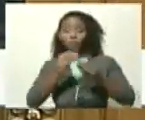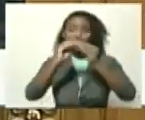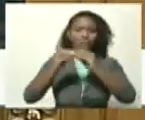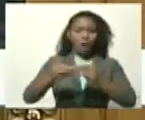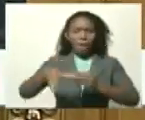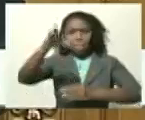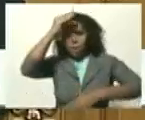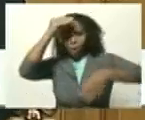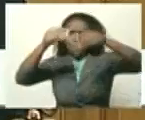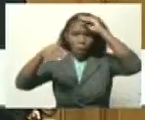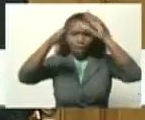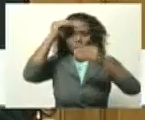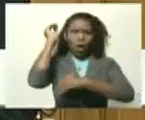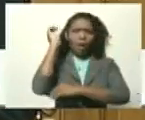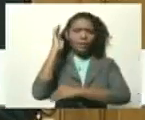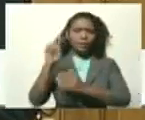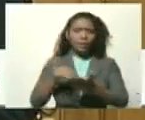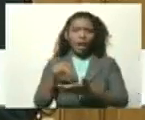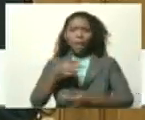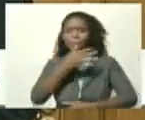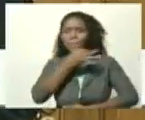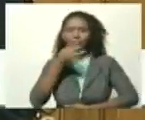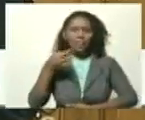formándose es una extraordinaria escuela.